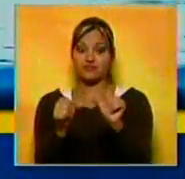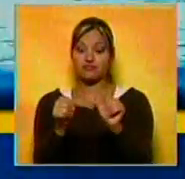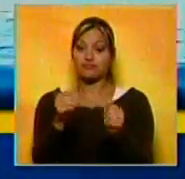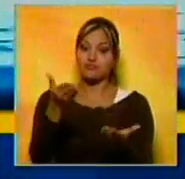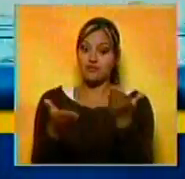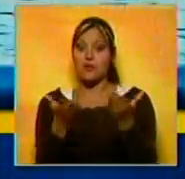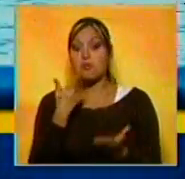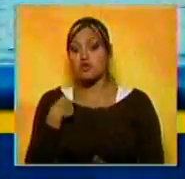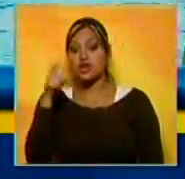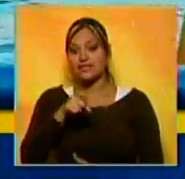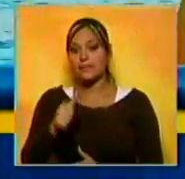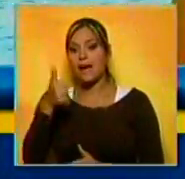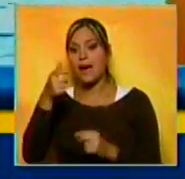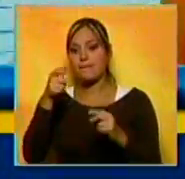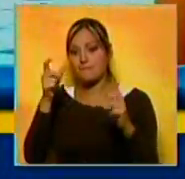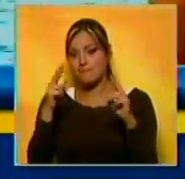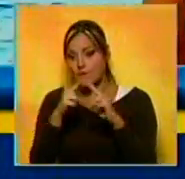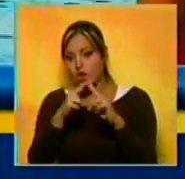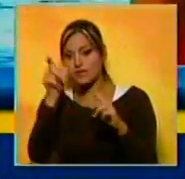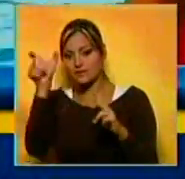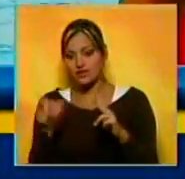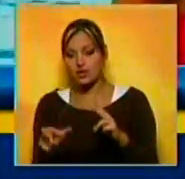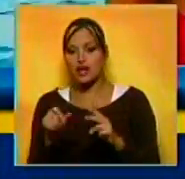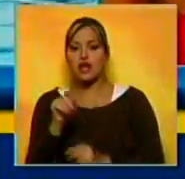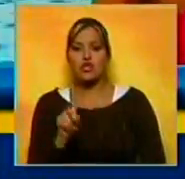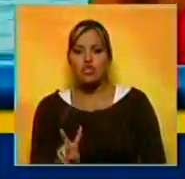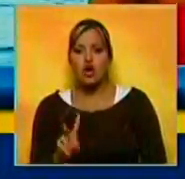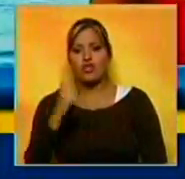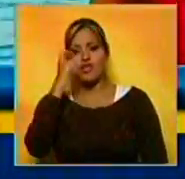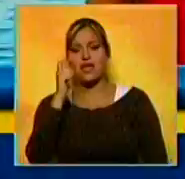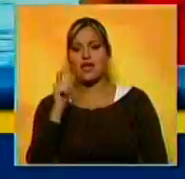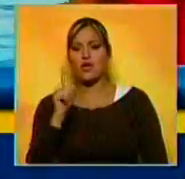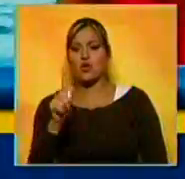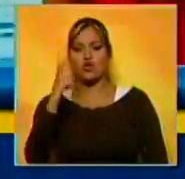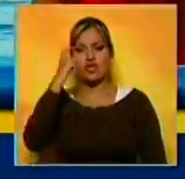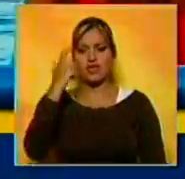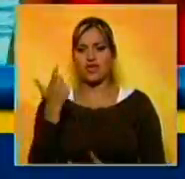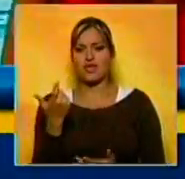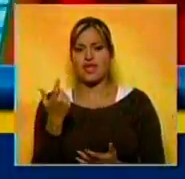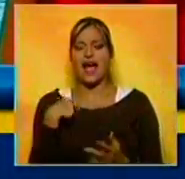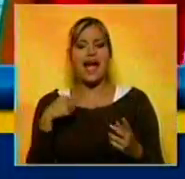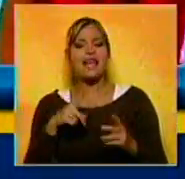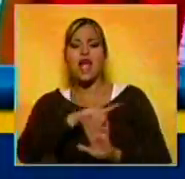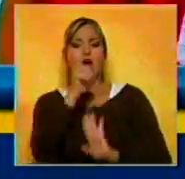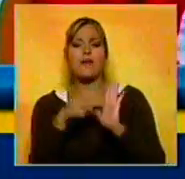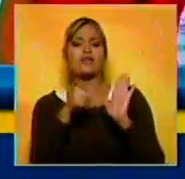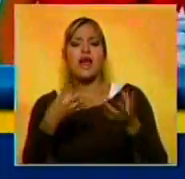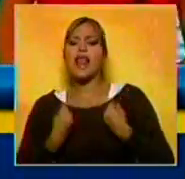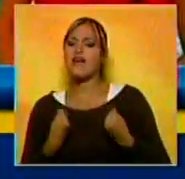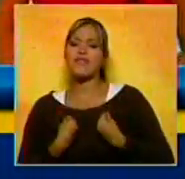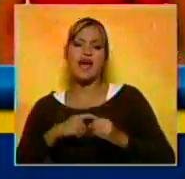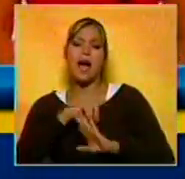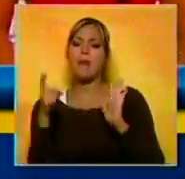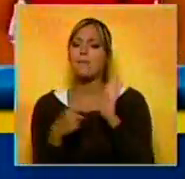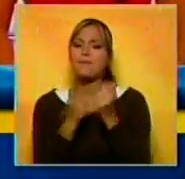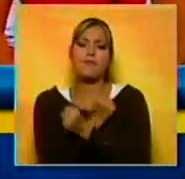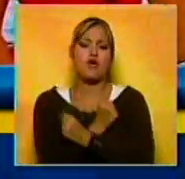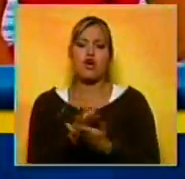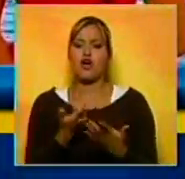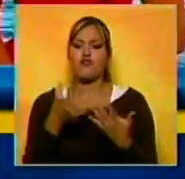tú necesitas conocer más de esa persona, o sea, uno o dos días que estés aquí en el carnaval y tú puedas decir, no, este es el amor de mi vida, me voy a casar, no, o